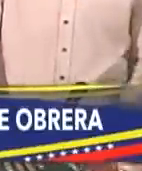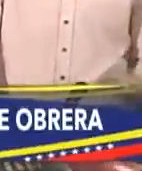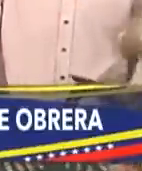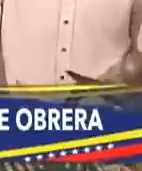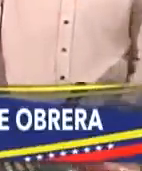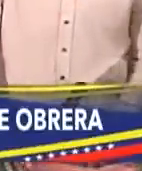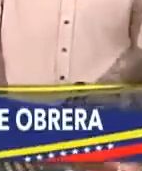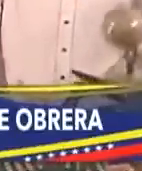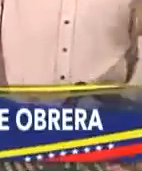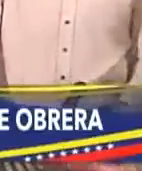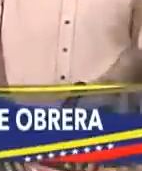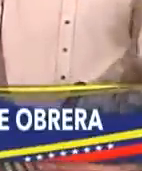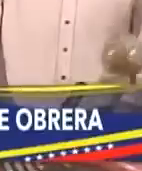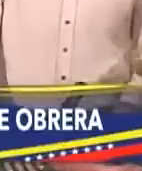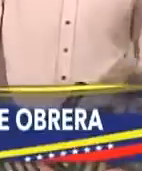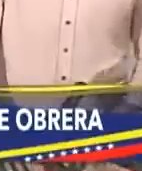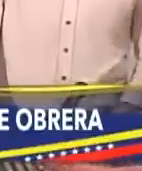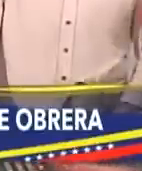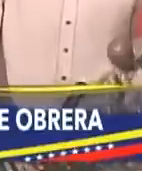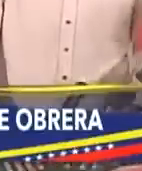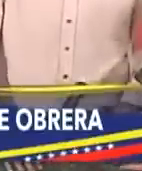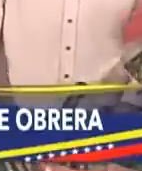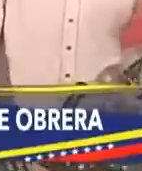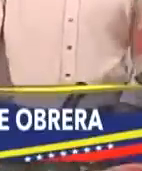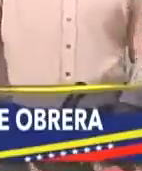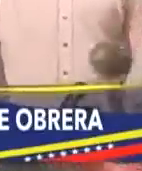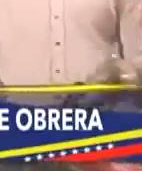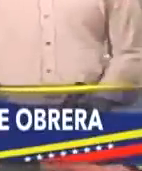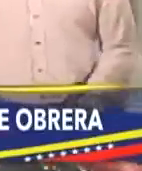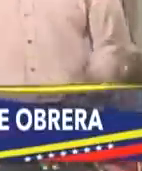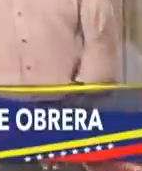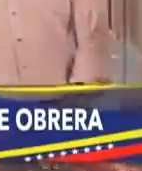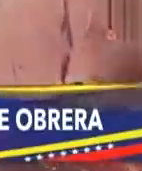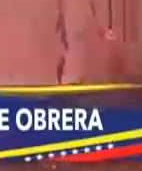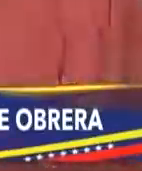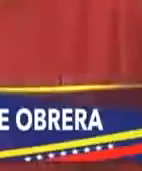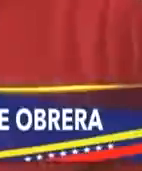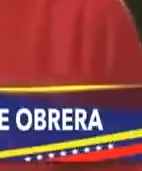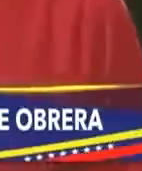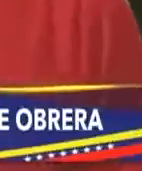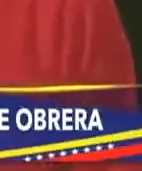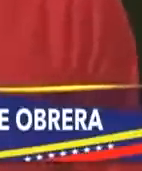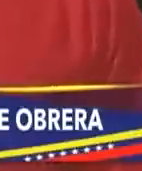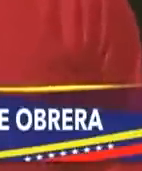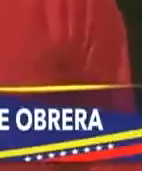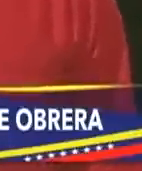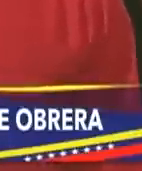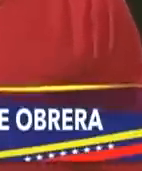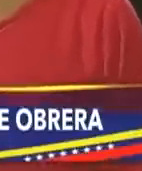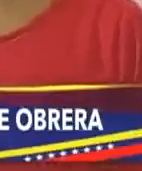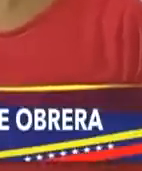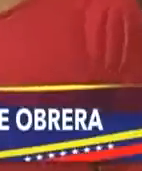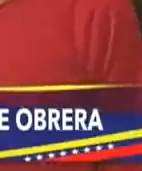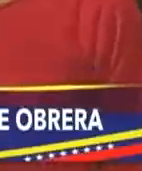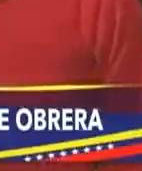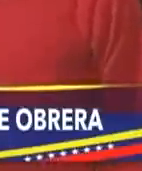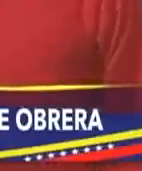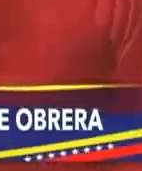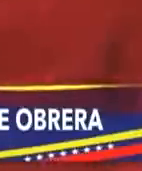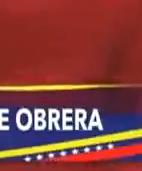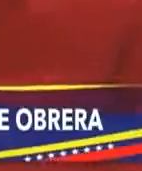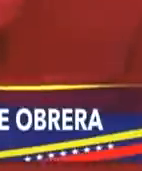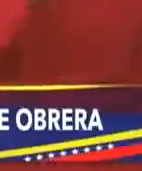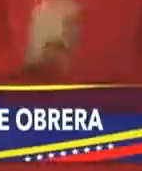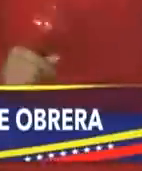un gran centro científico técnico de los CPT donde serán debatidos los temas de forma democrática. Y el cuarto punto,